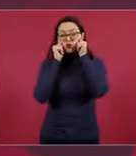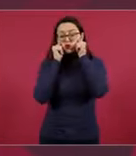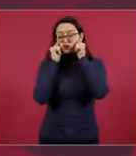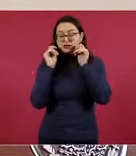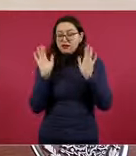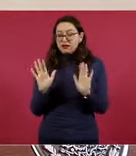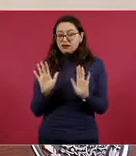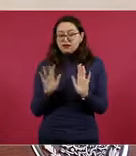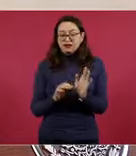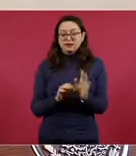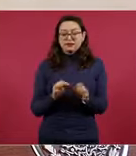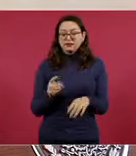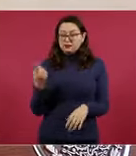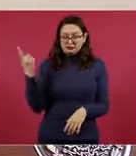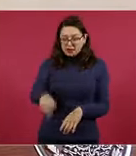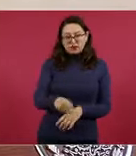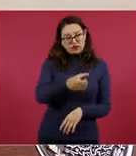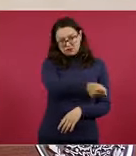era una instrucción